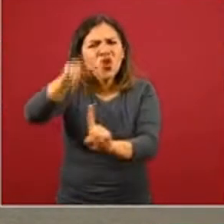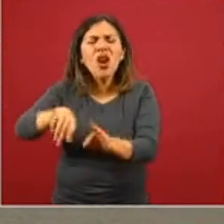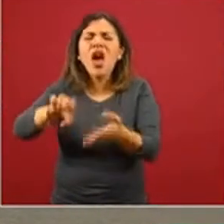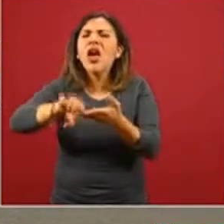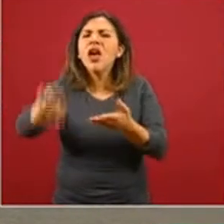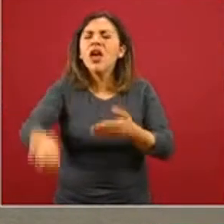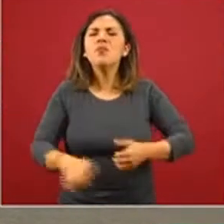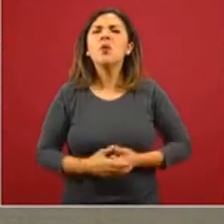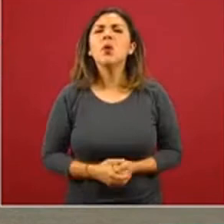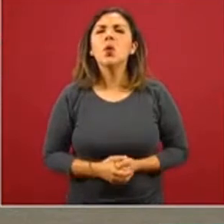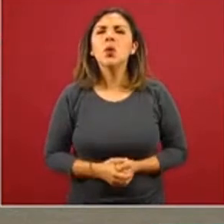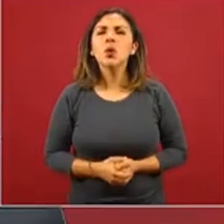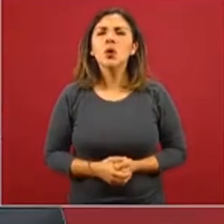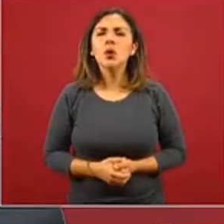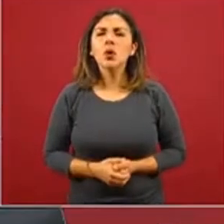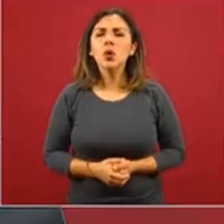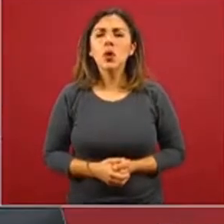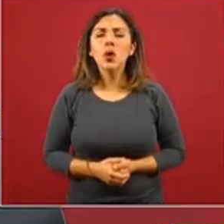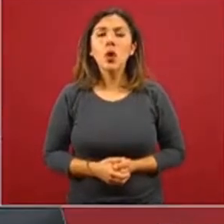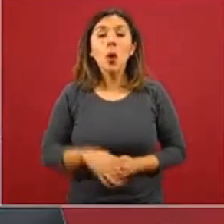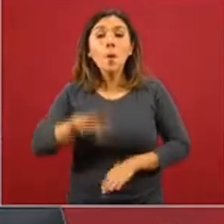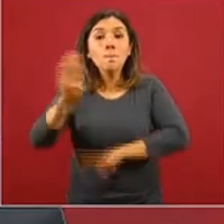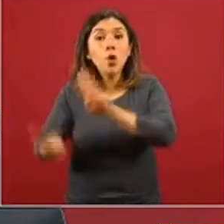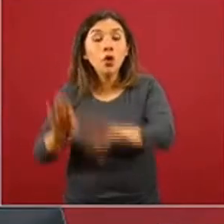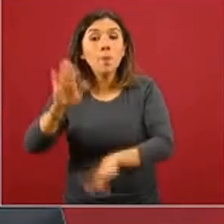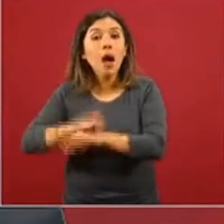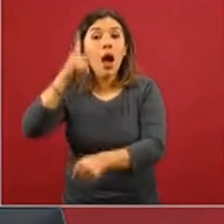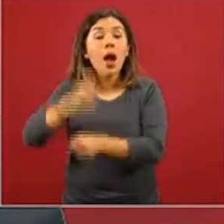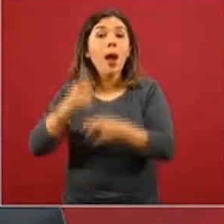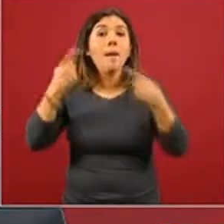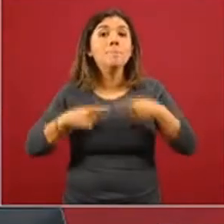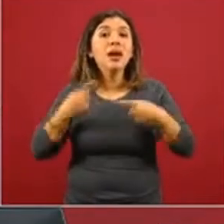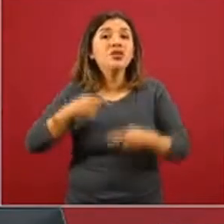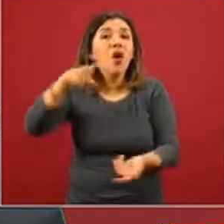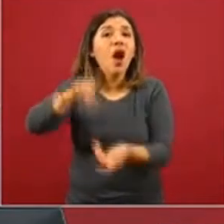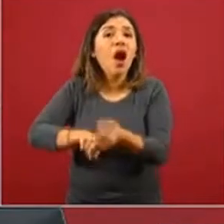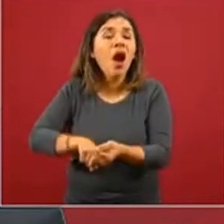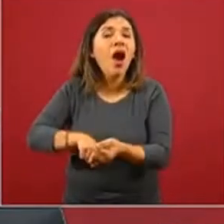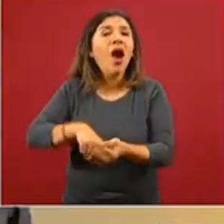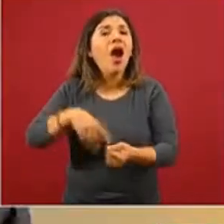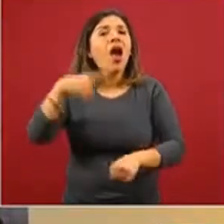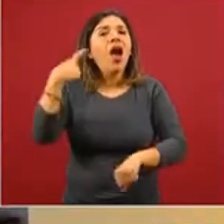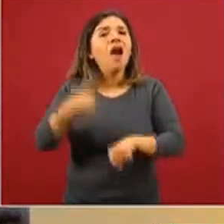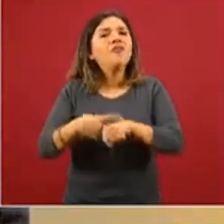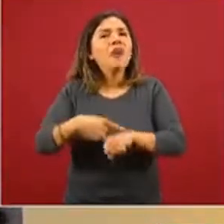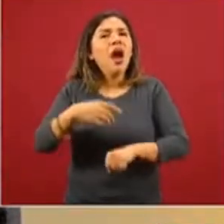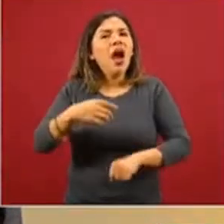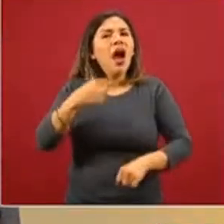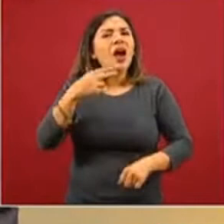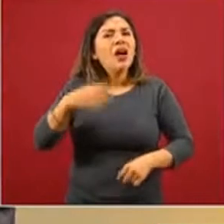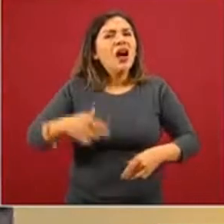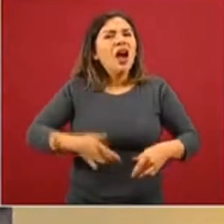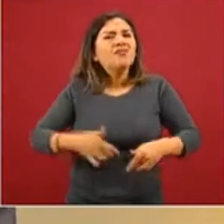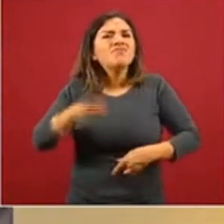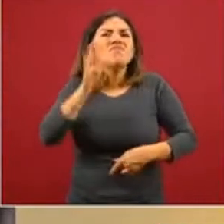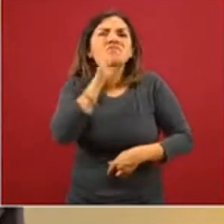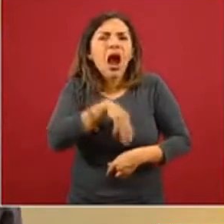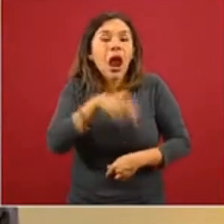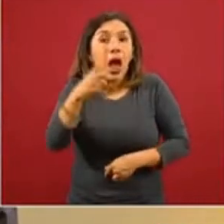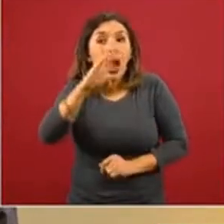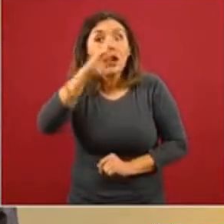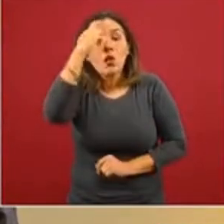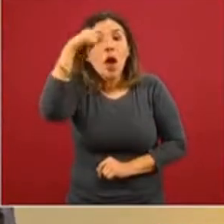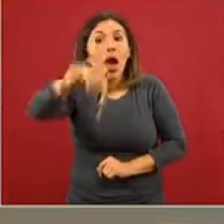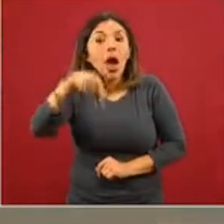ejemplo, la mortalidad es mayor en personas con enfermedad crónica metabólica, lo que nos recuerda que tenemos una